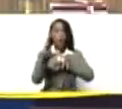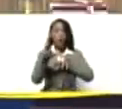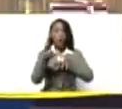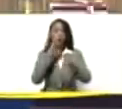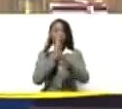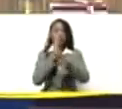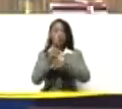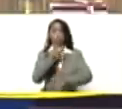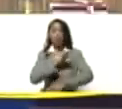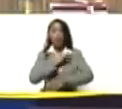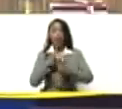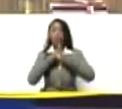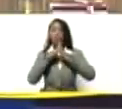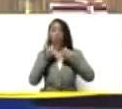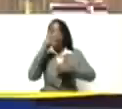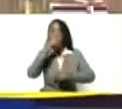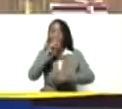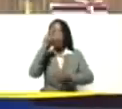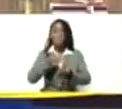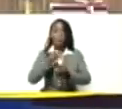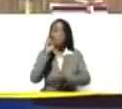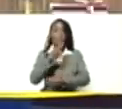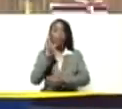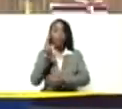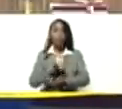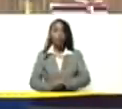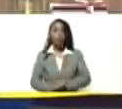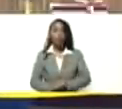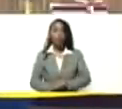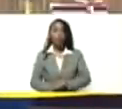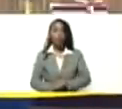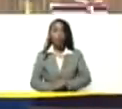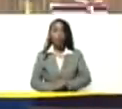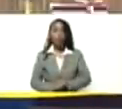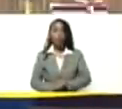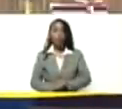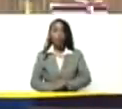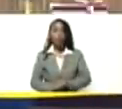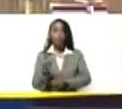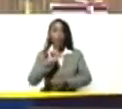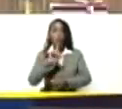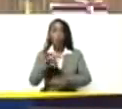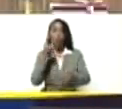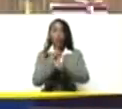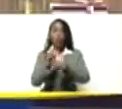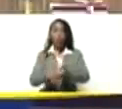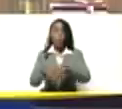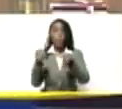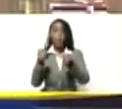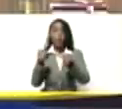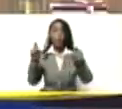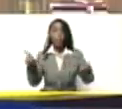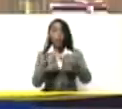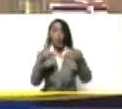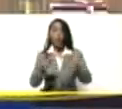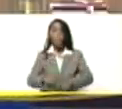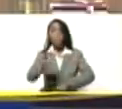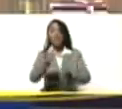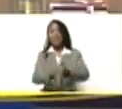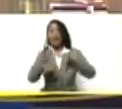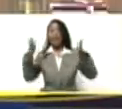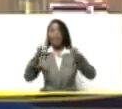redes sociales en todo el año 2021 no sólo rompieron el récord de la orquesta más grande del